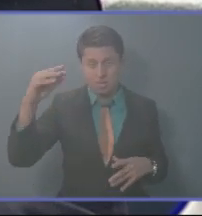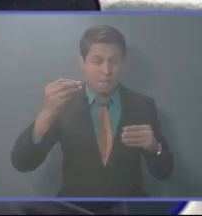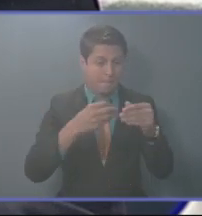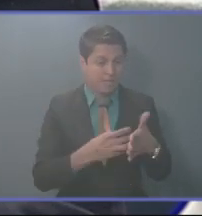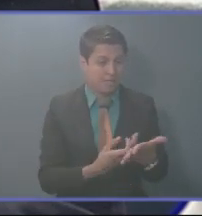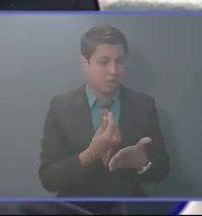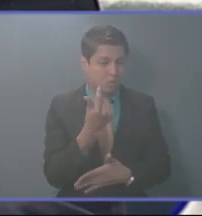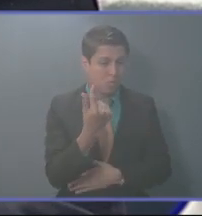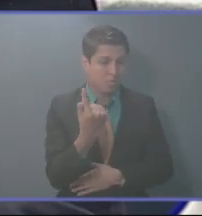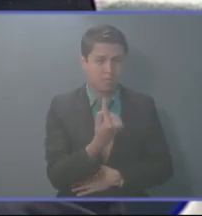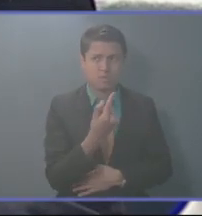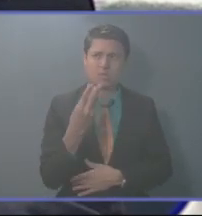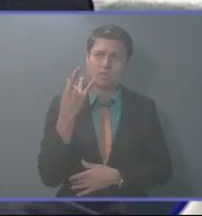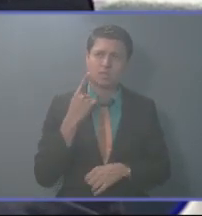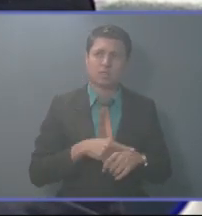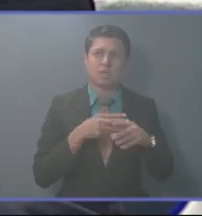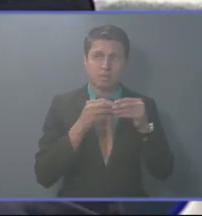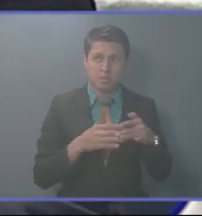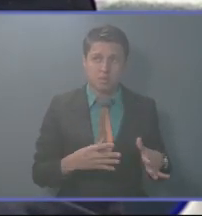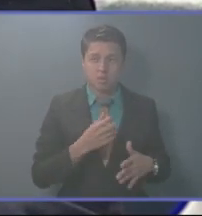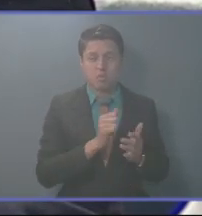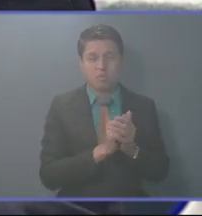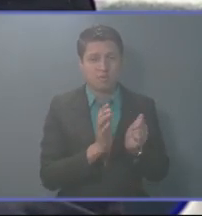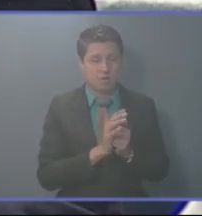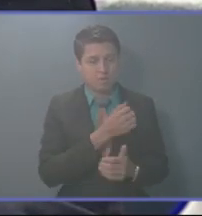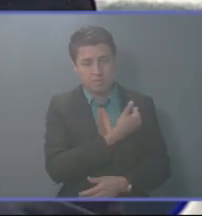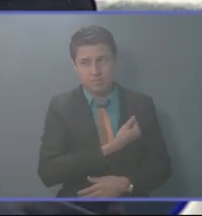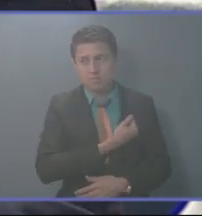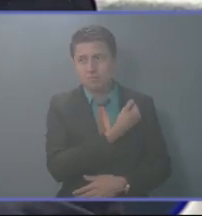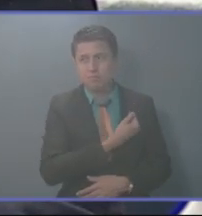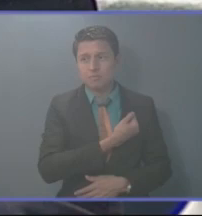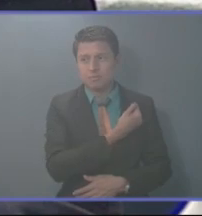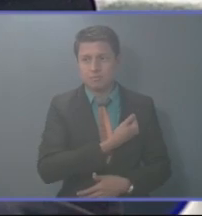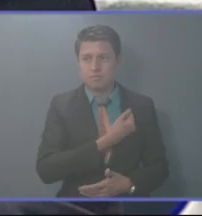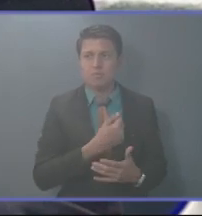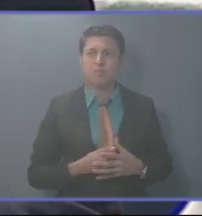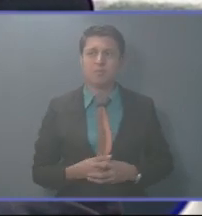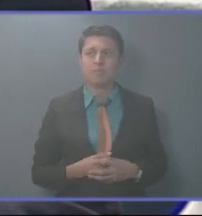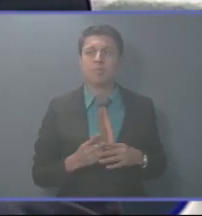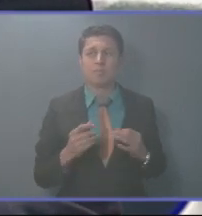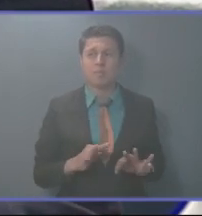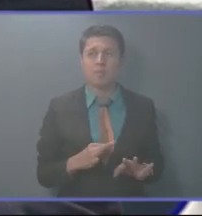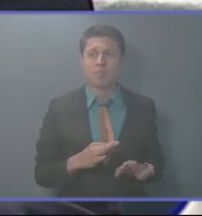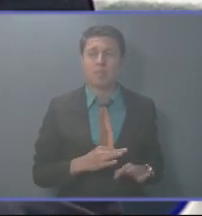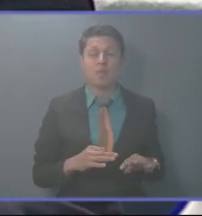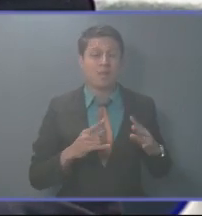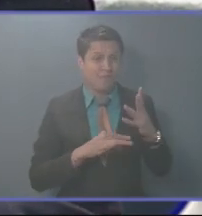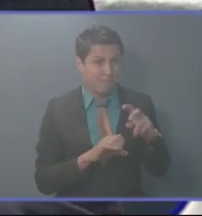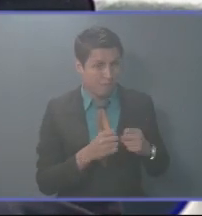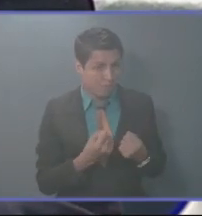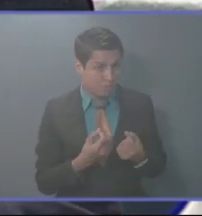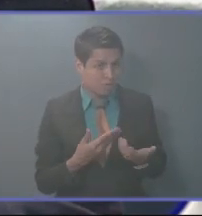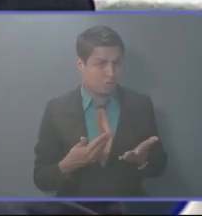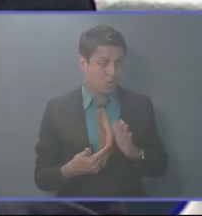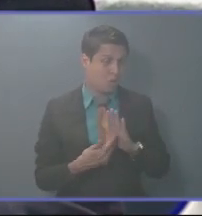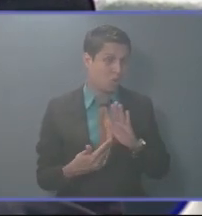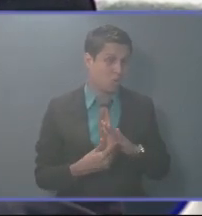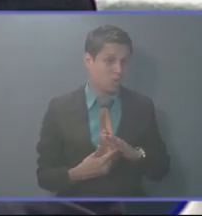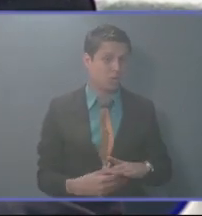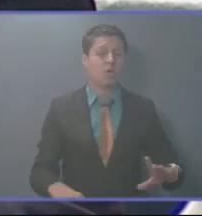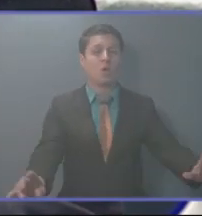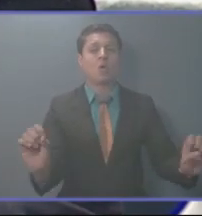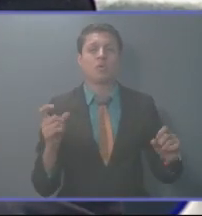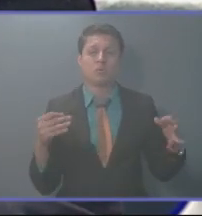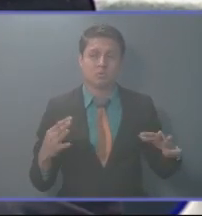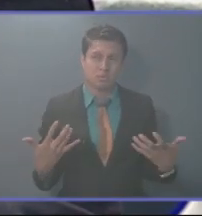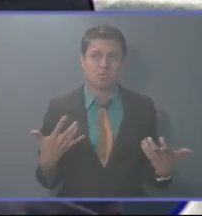económicas o menoscabo sustancial de sus derechos fundamentales como consecuencia de acciones que constituyan una violación manifiesta de las normas nacionales o